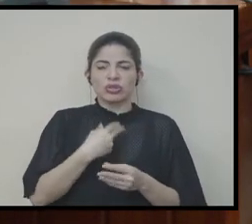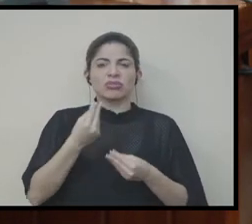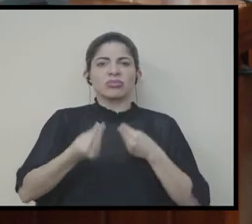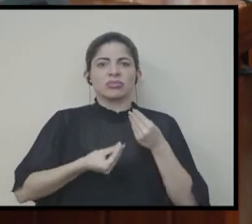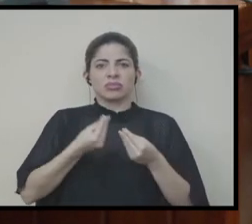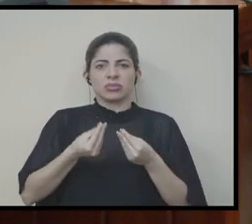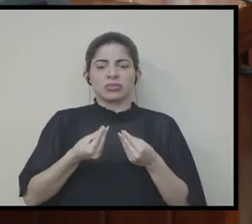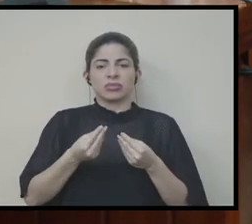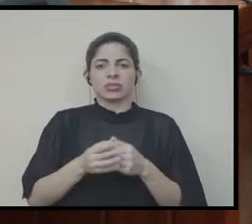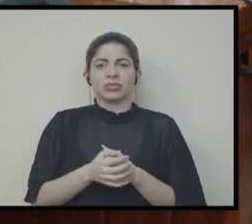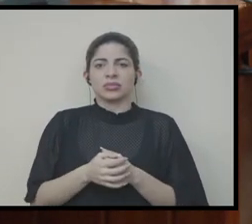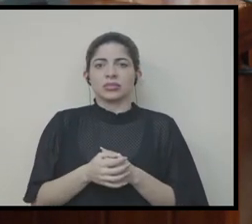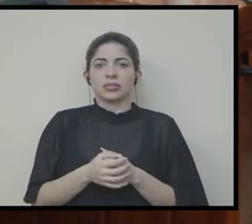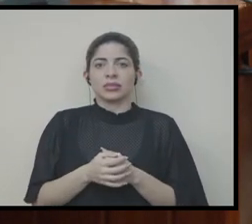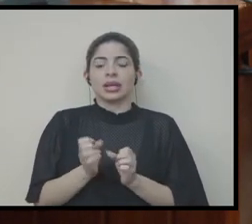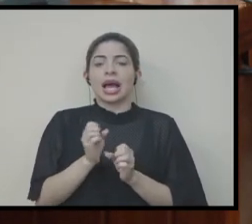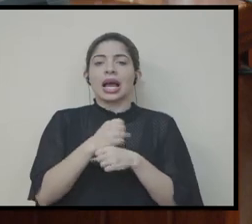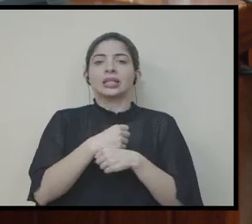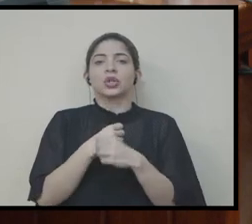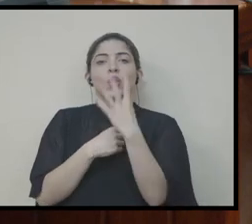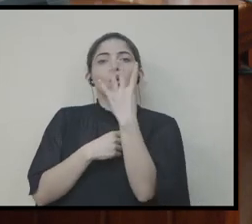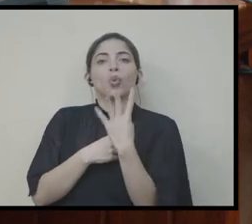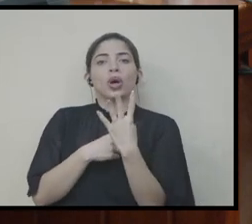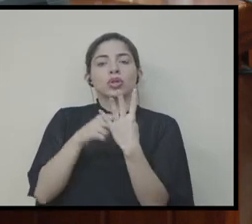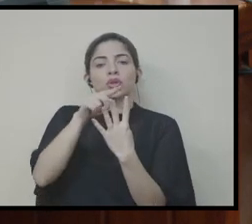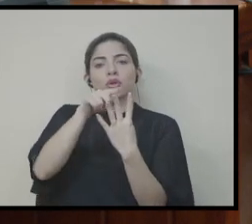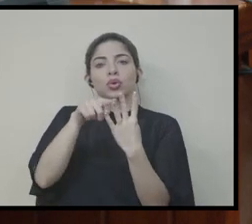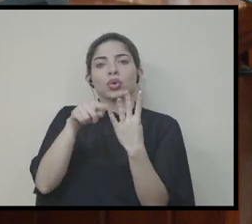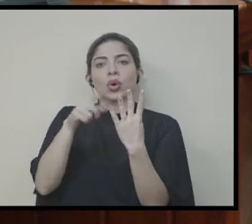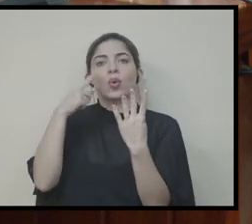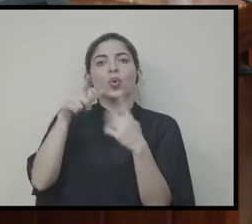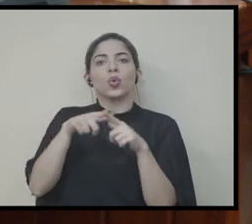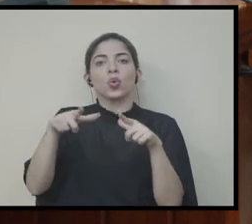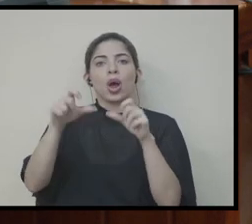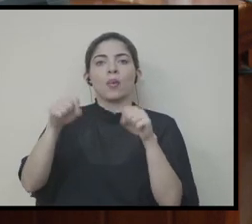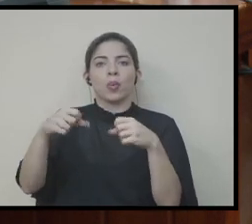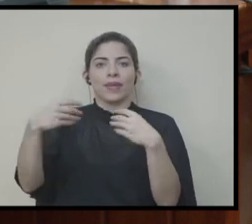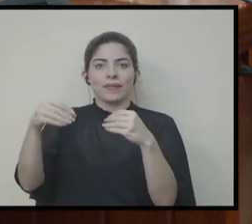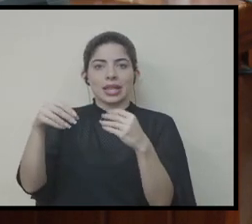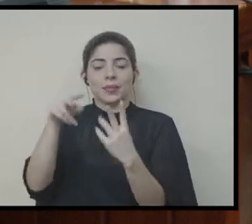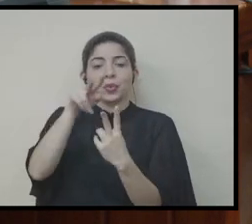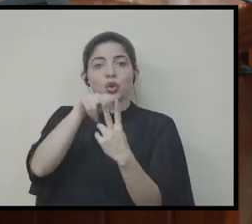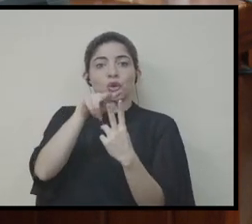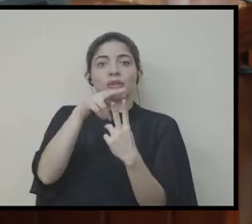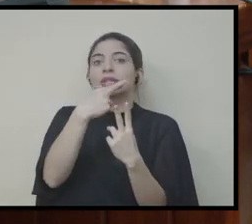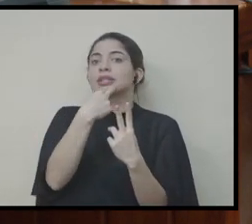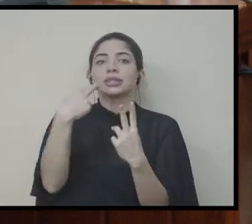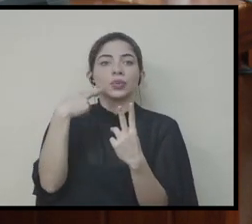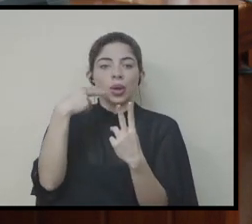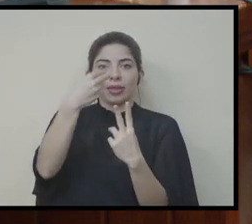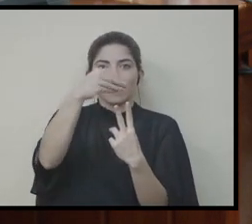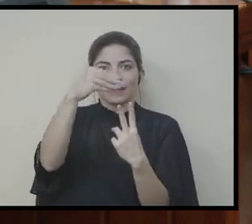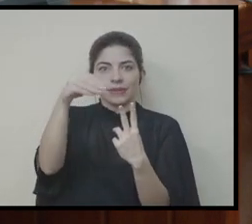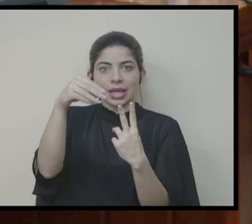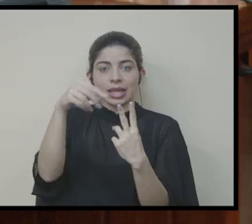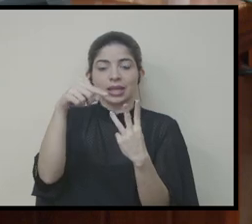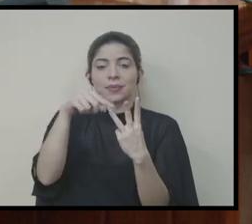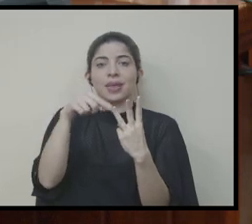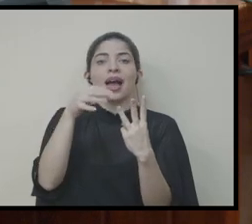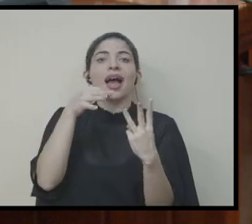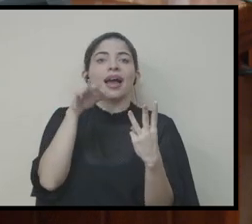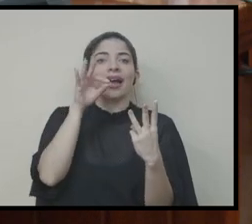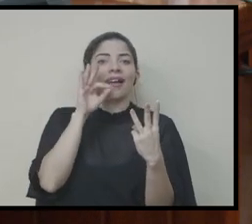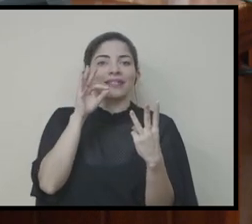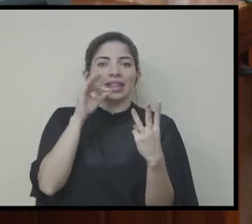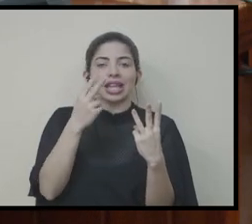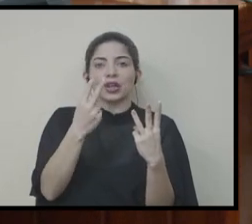fue crear 4 puntos de venta. 2 son restaurantes, 1 es una cafetería